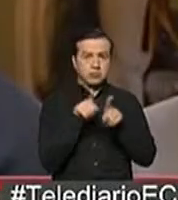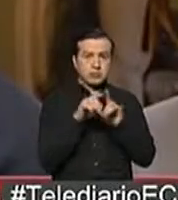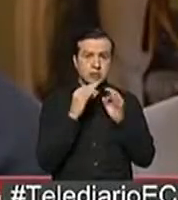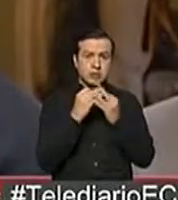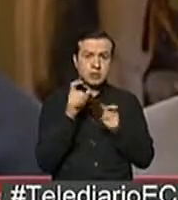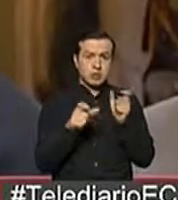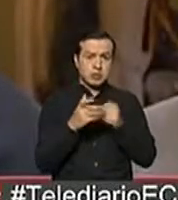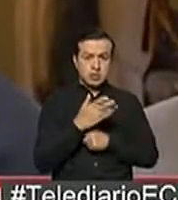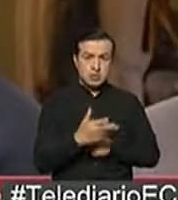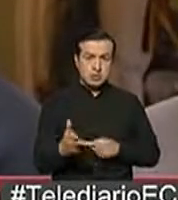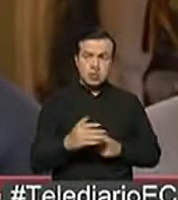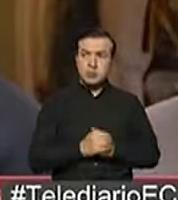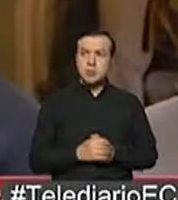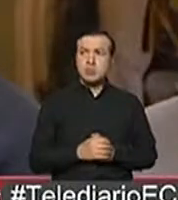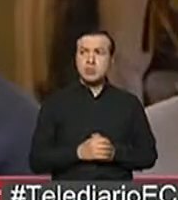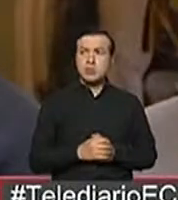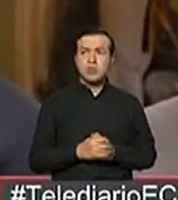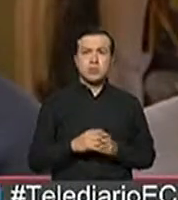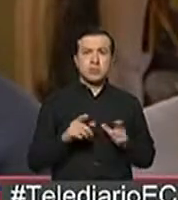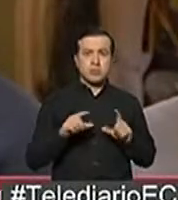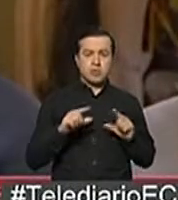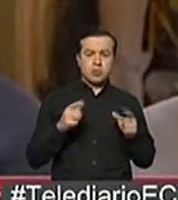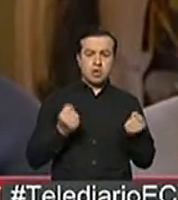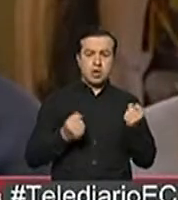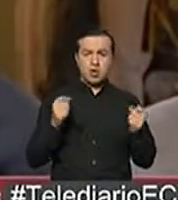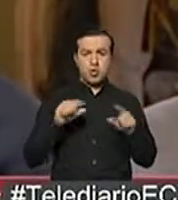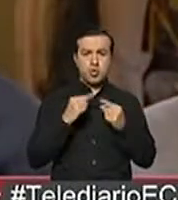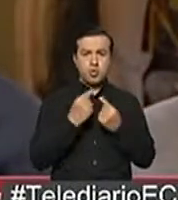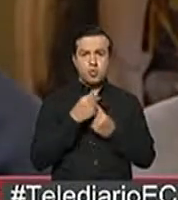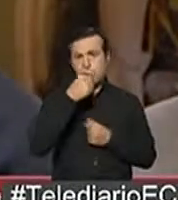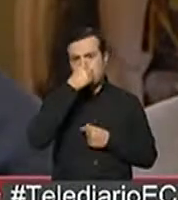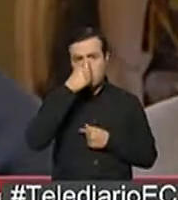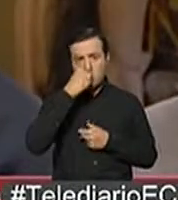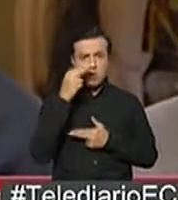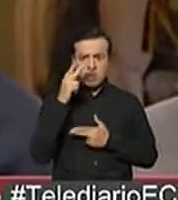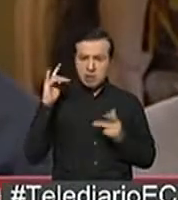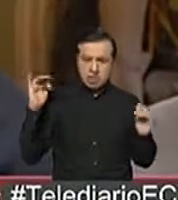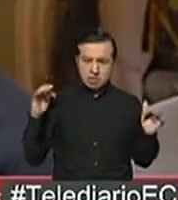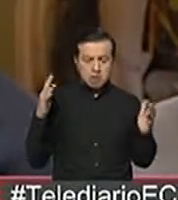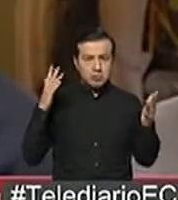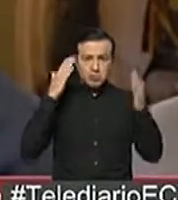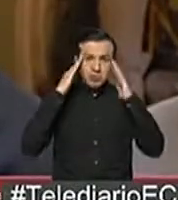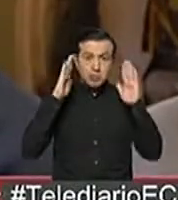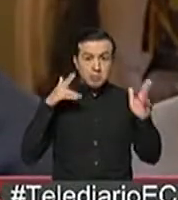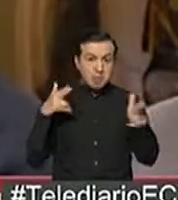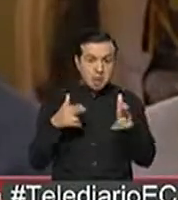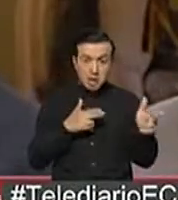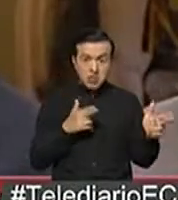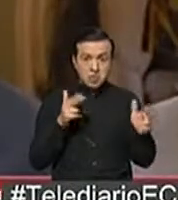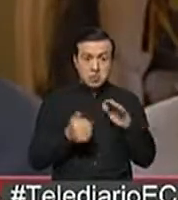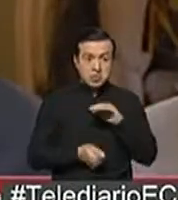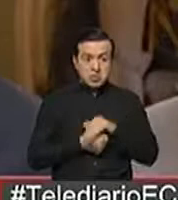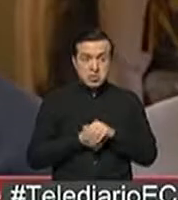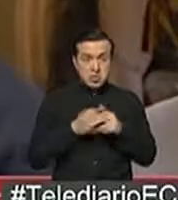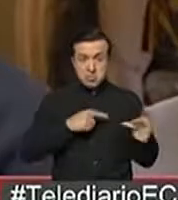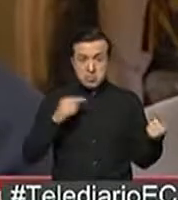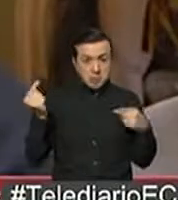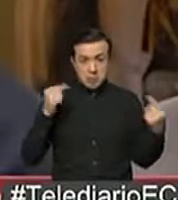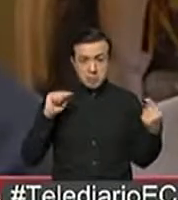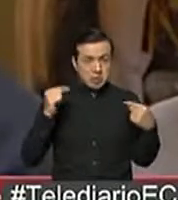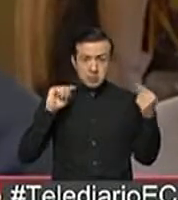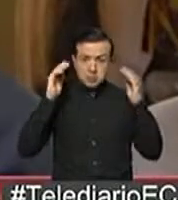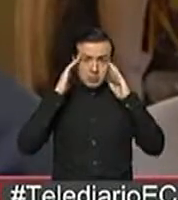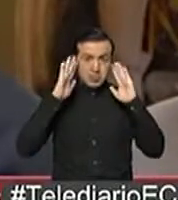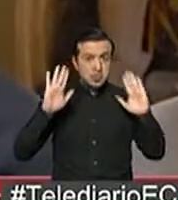las víctimas. Sufrieron una emboscada de un cártel. No sabemos si fueron atacados o si simplemente quedaron atrapados en un fuego cruzado, en